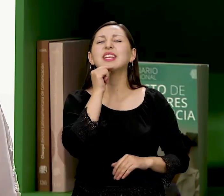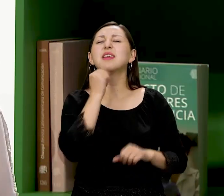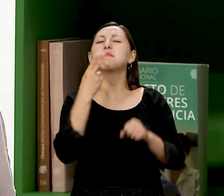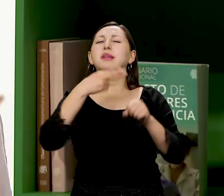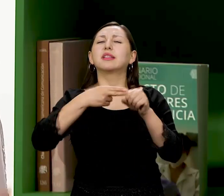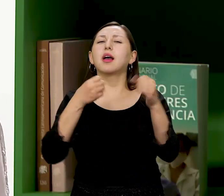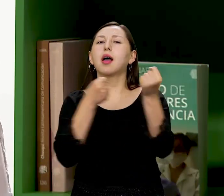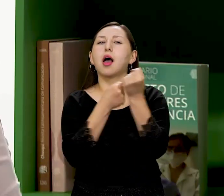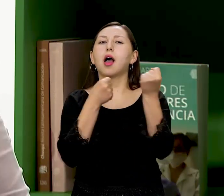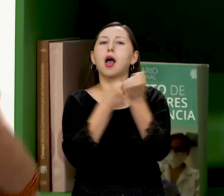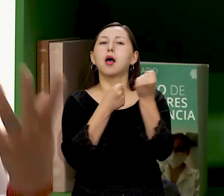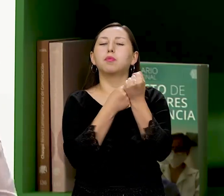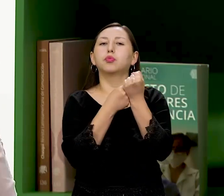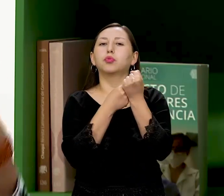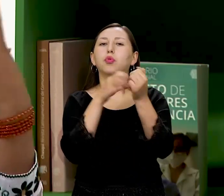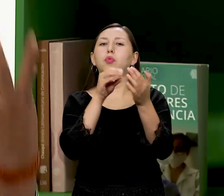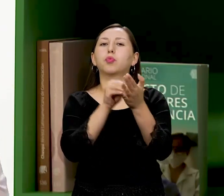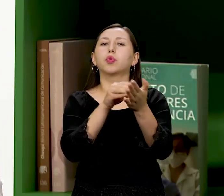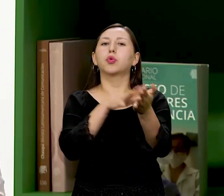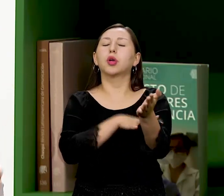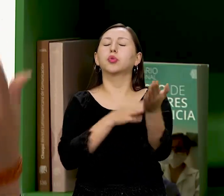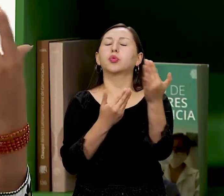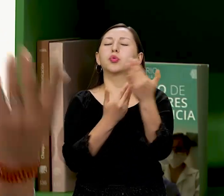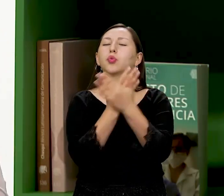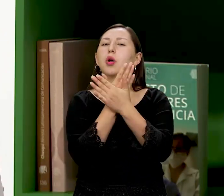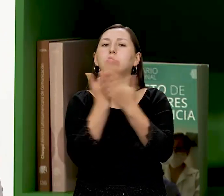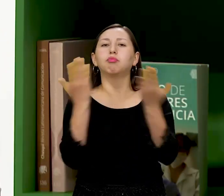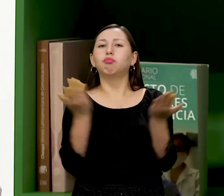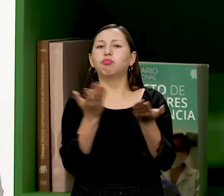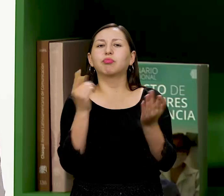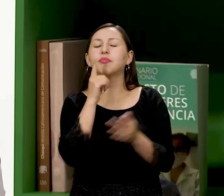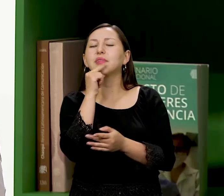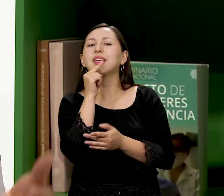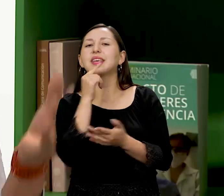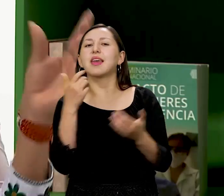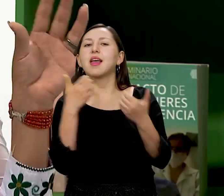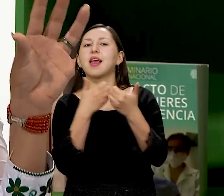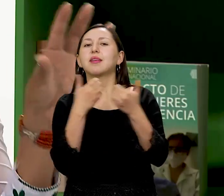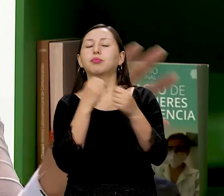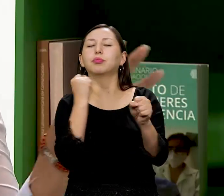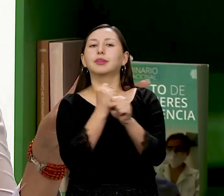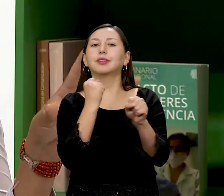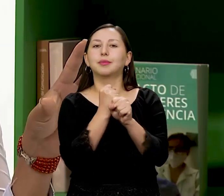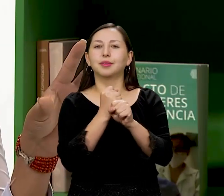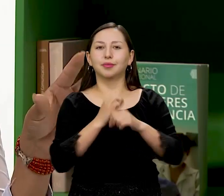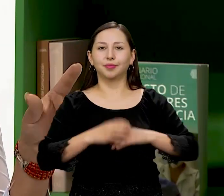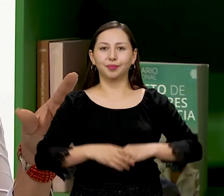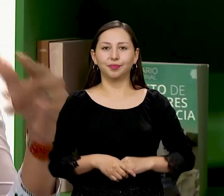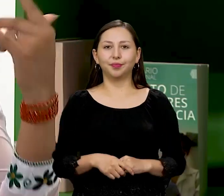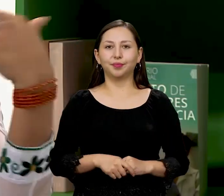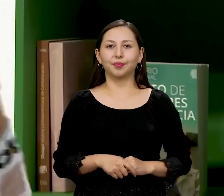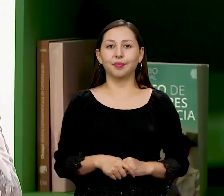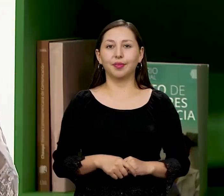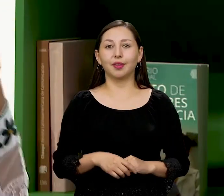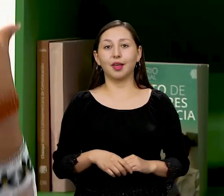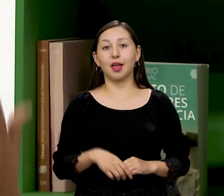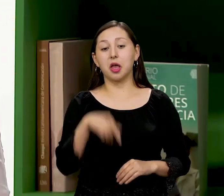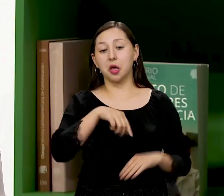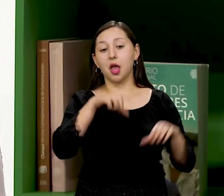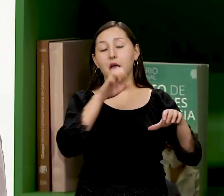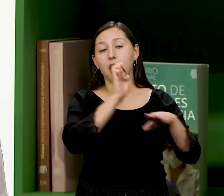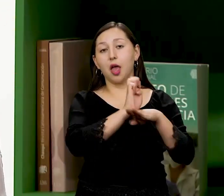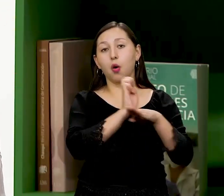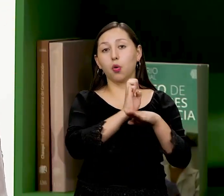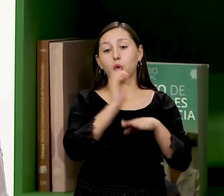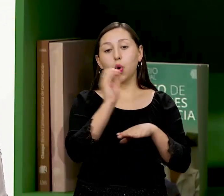¿Quiénes están participando, apoyando o aportando para que este proyecto cumpla su meta en este sitio y pueda